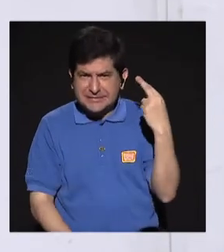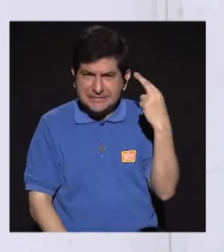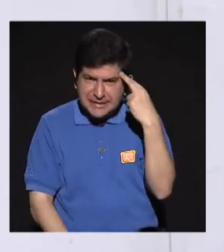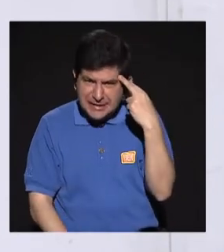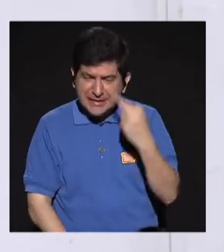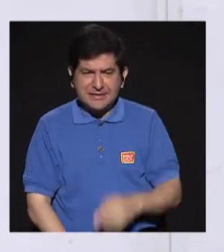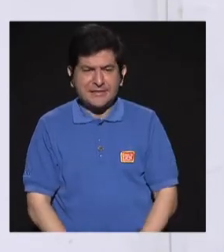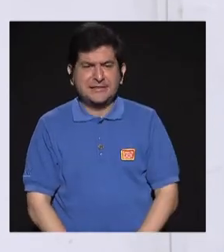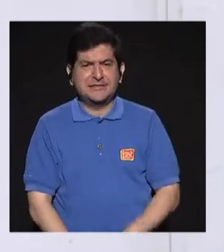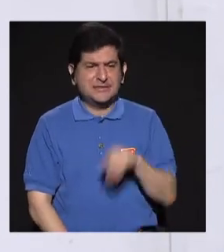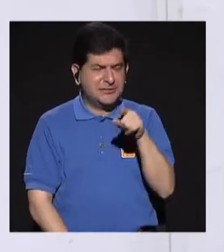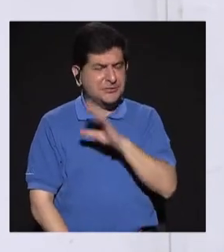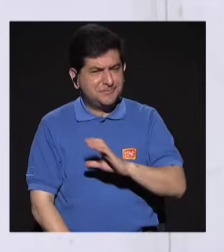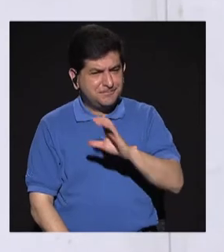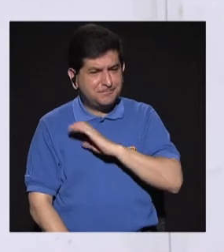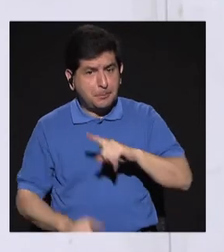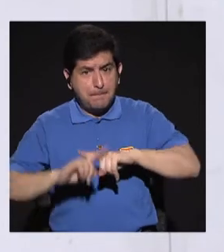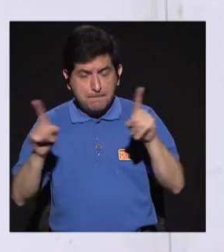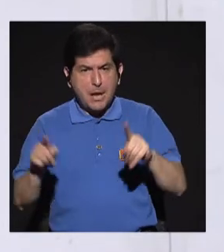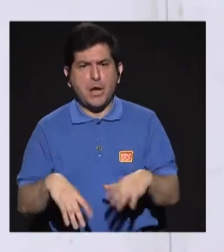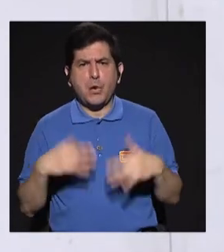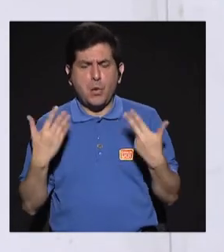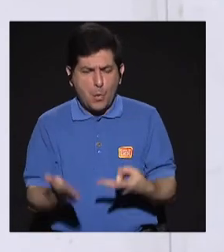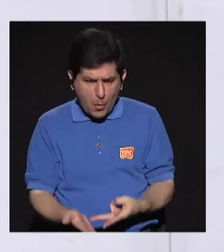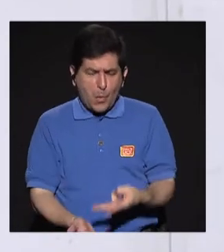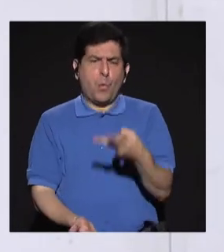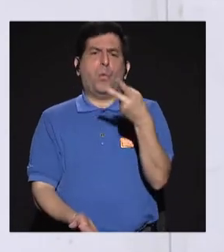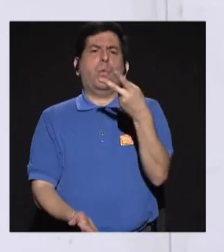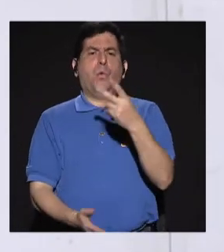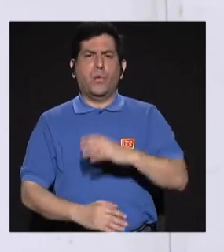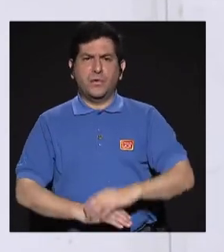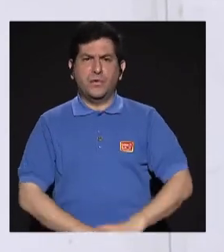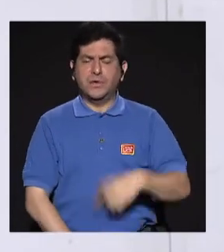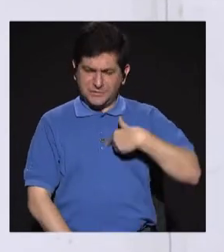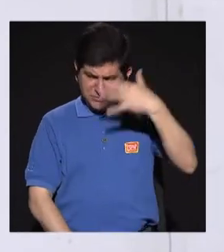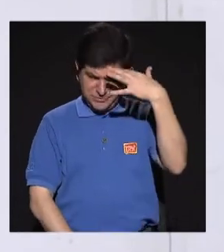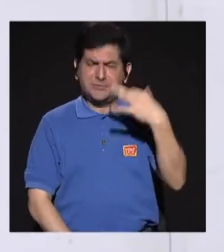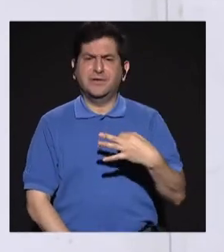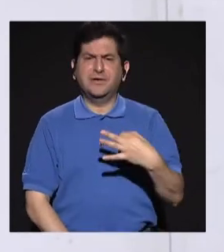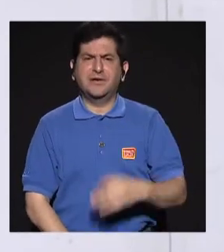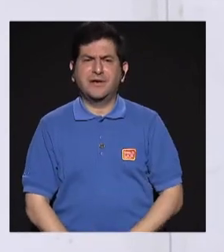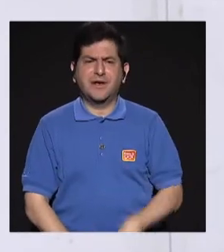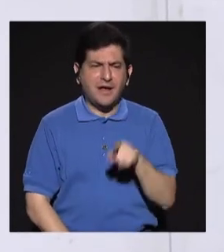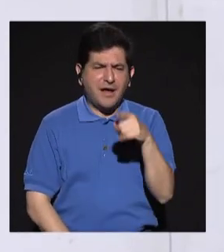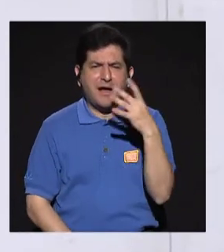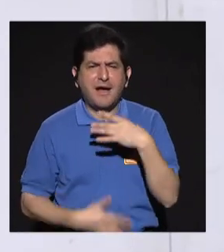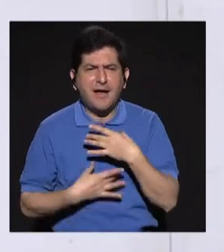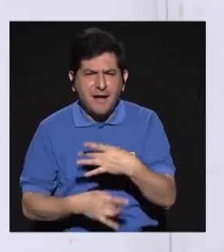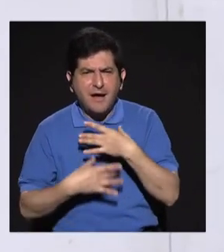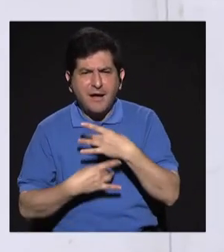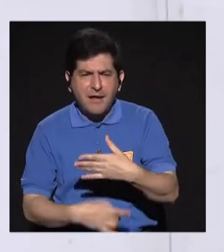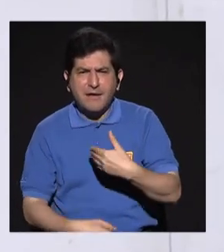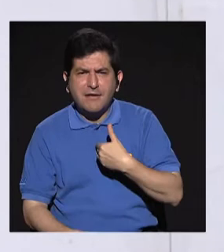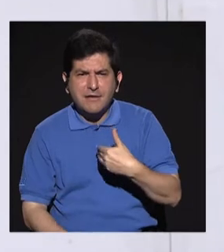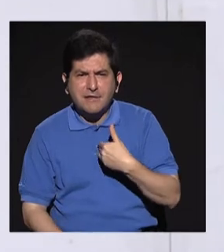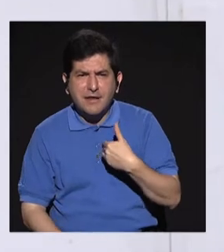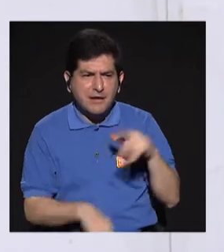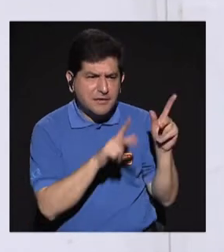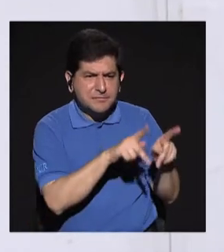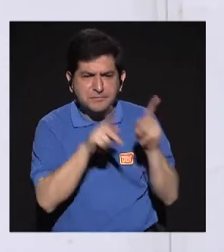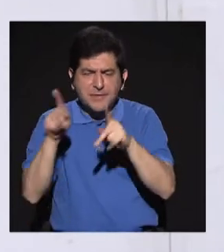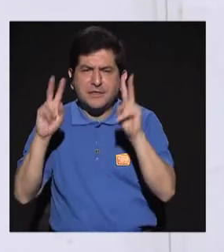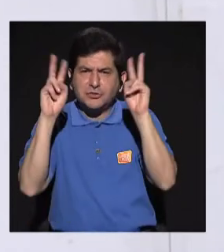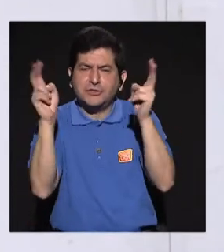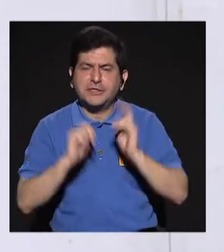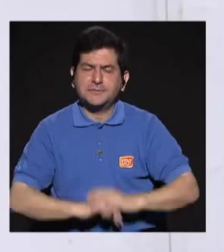por ese mismo por esas mismas características pero fue también muy enriquecedora y creo que por ahí va el interés también de